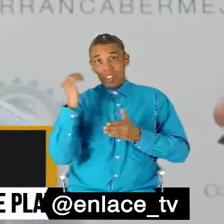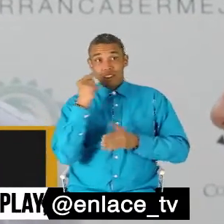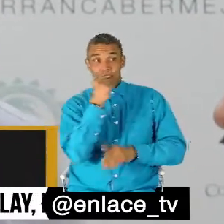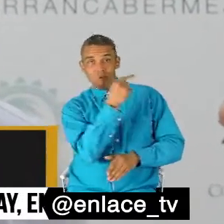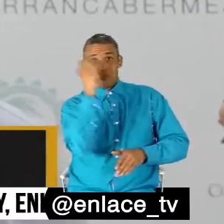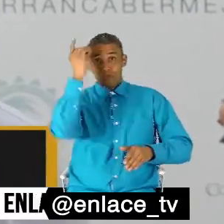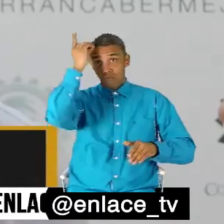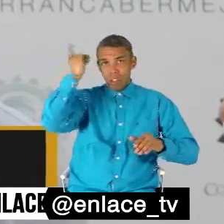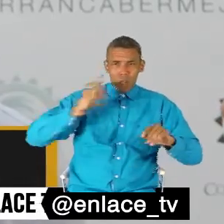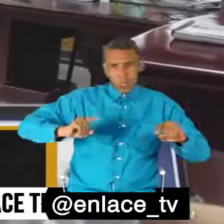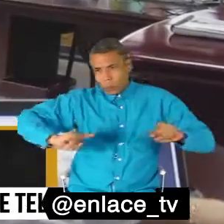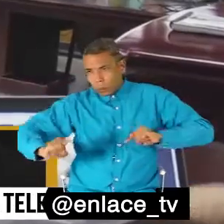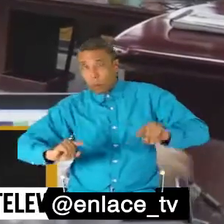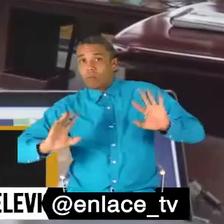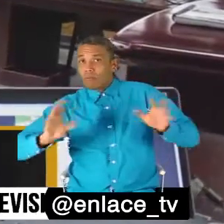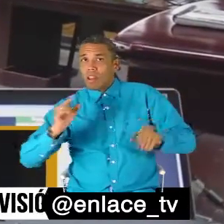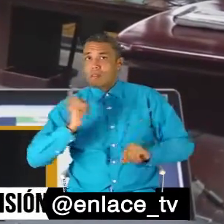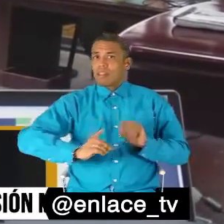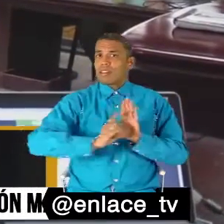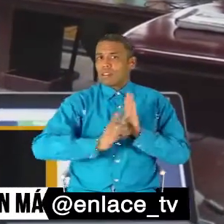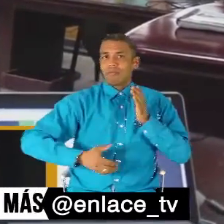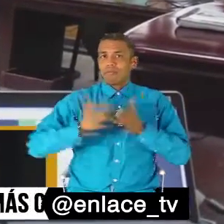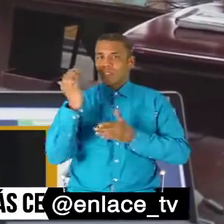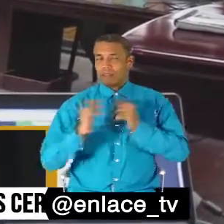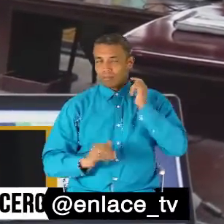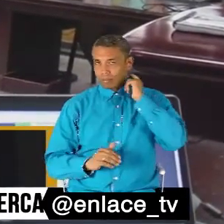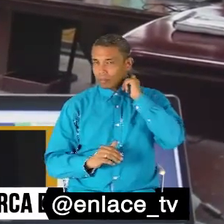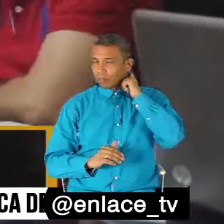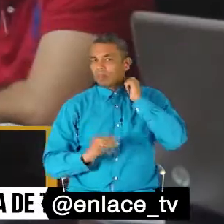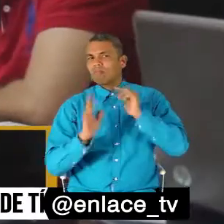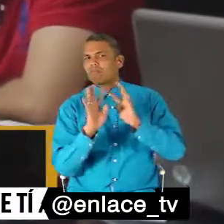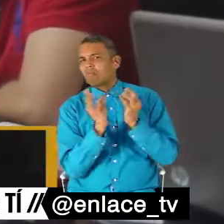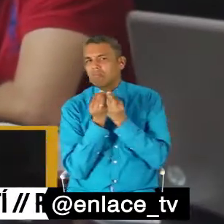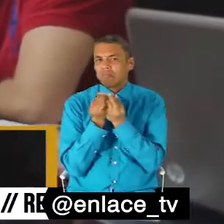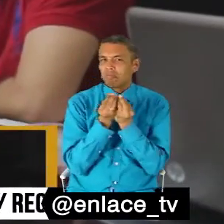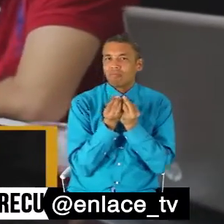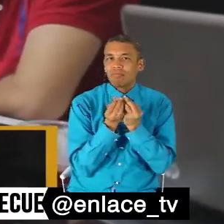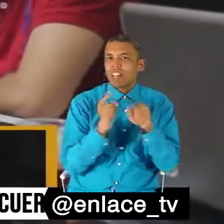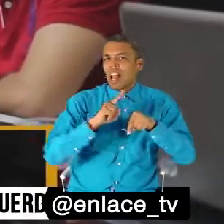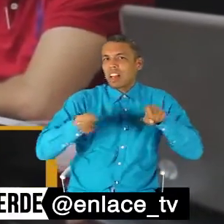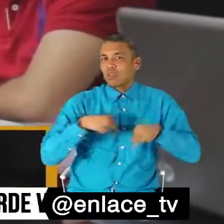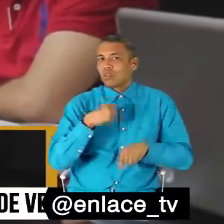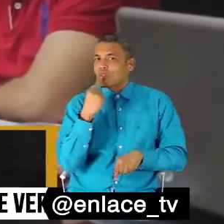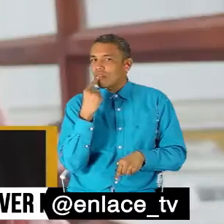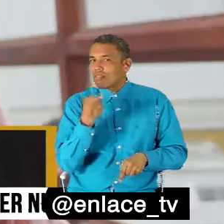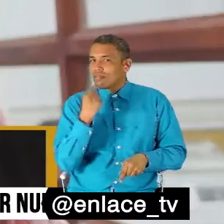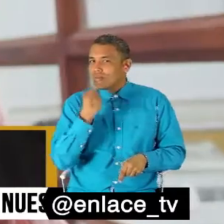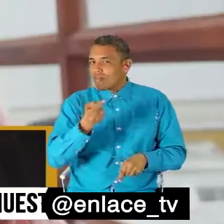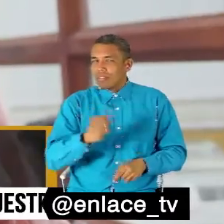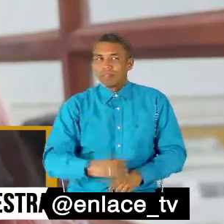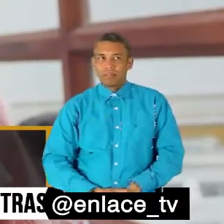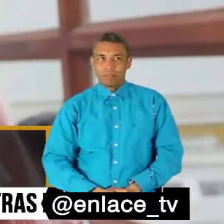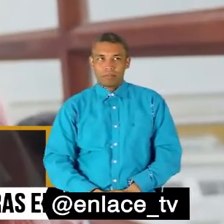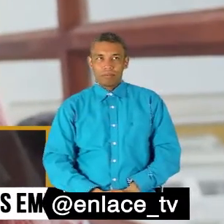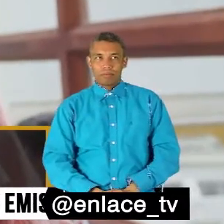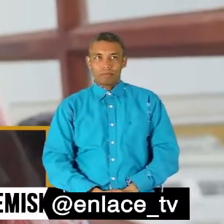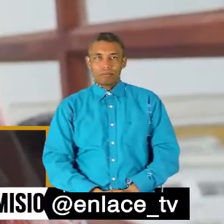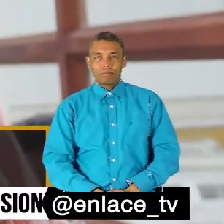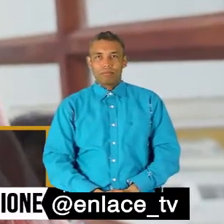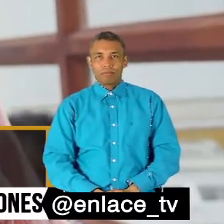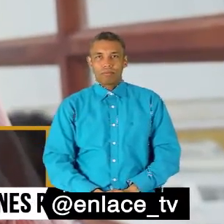ser sancionado por el señor alcalde. Otros concejales también han respondido sobre la importancia de esta iniciativa aprobada. Felicito a todos los concejales